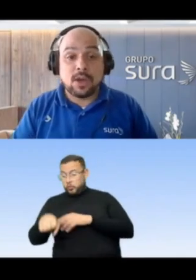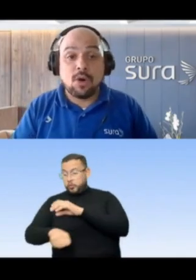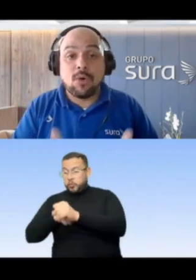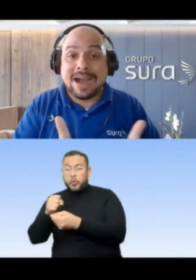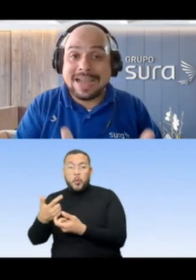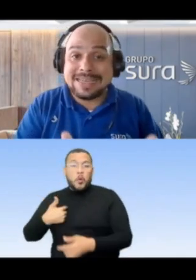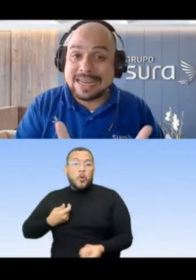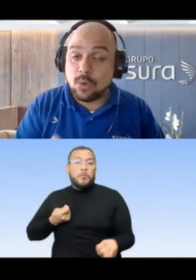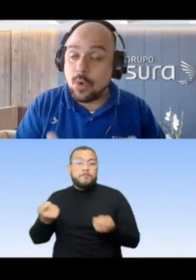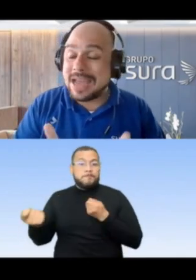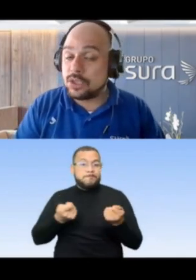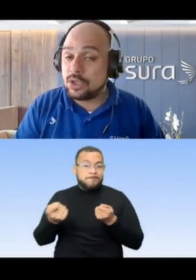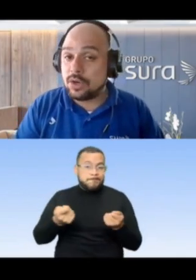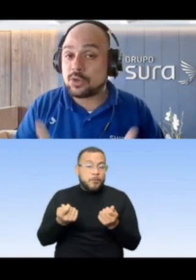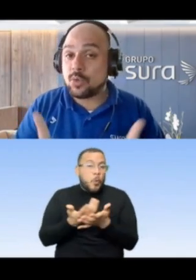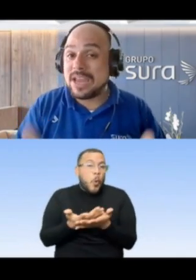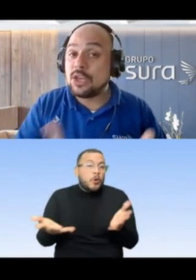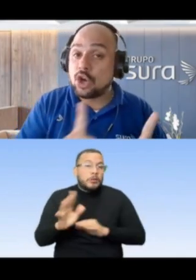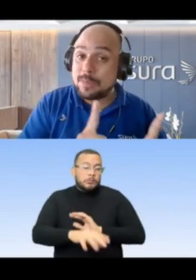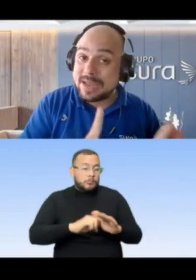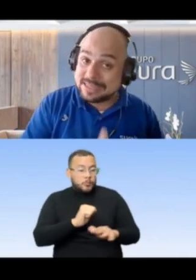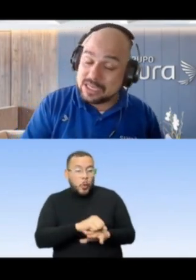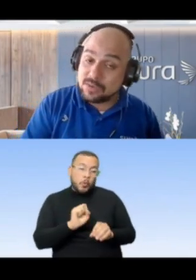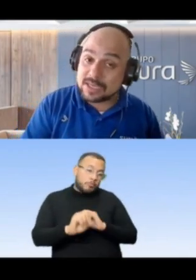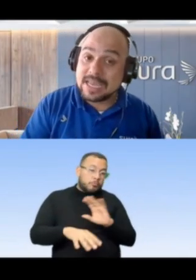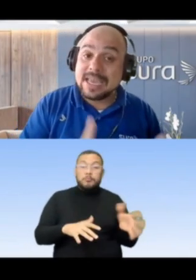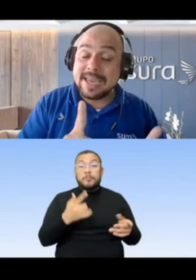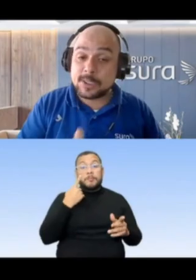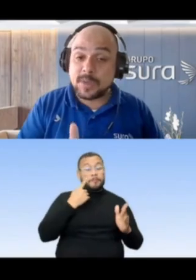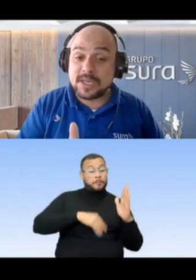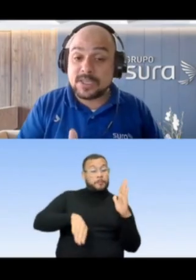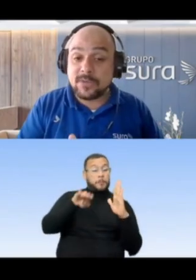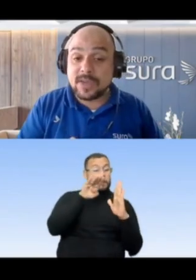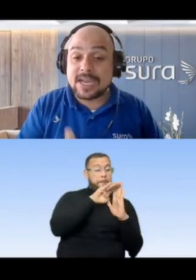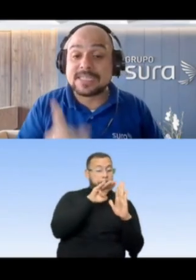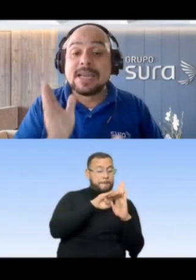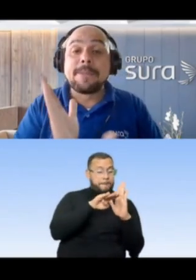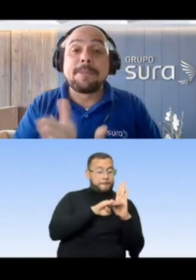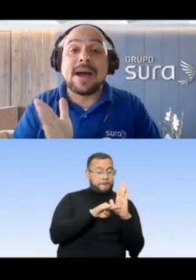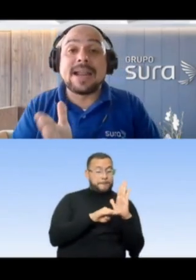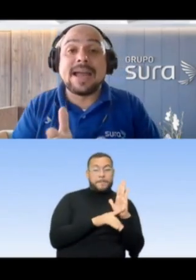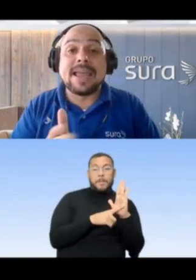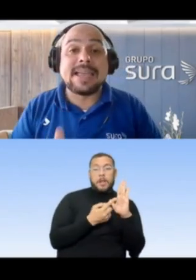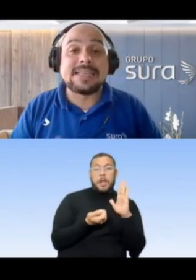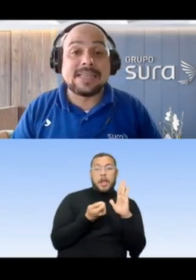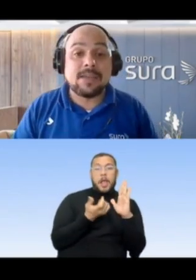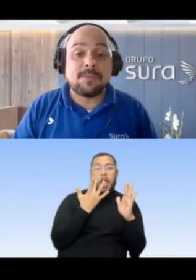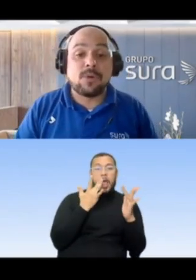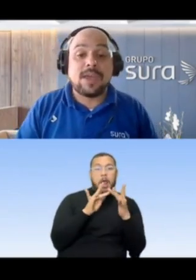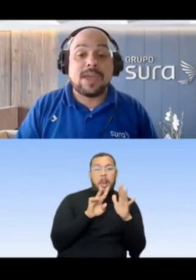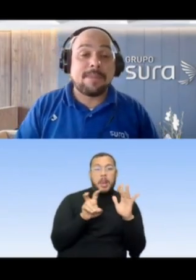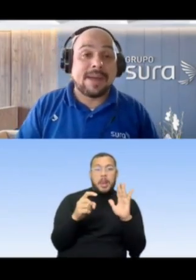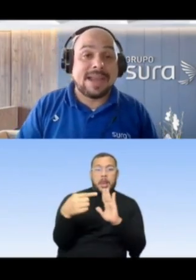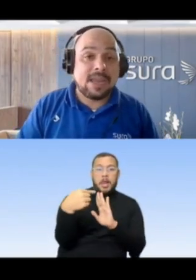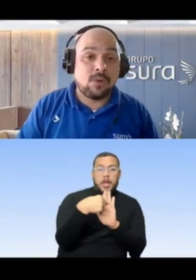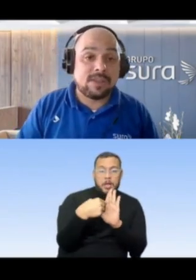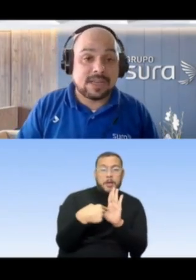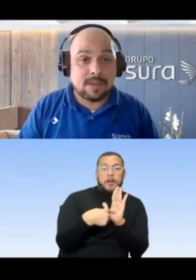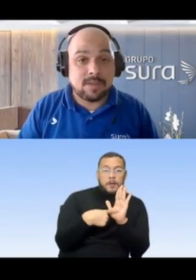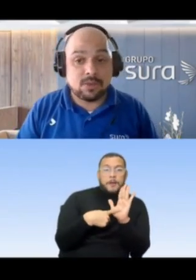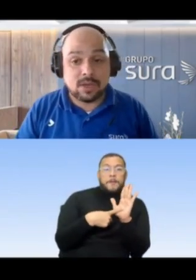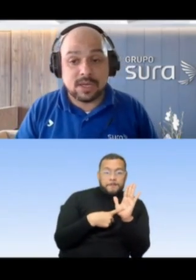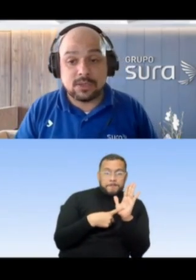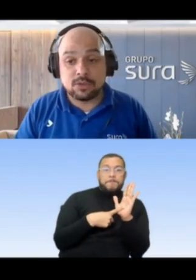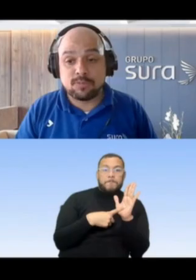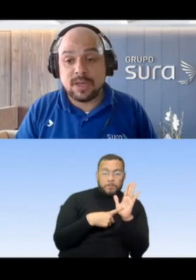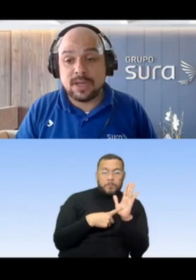manejando. Porque, ojo, hay regulaciones o hay normativas específicas para ese tipo de manejo